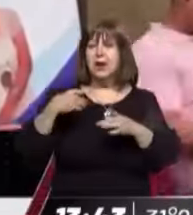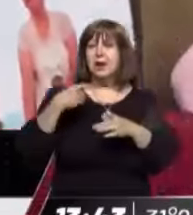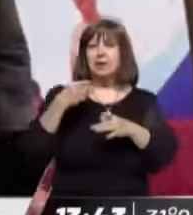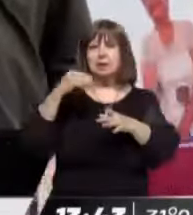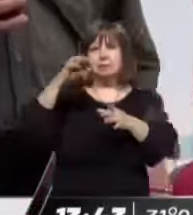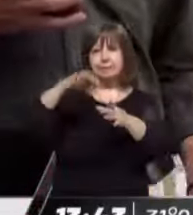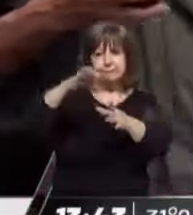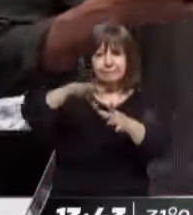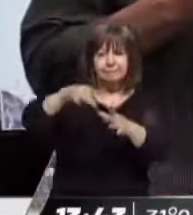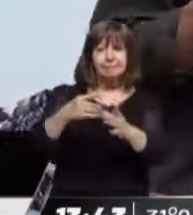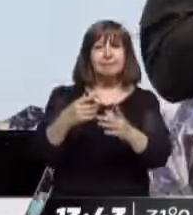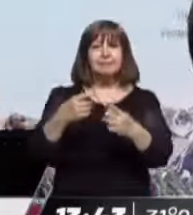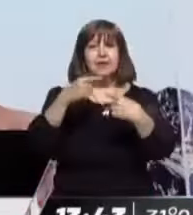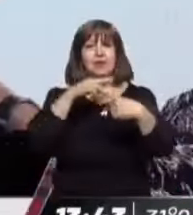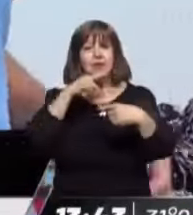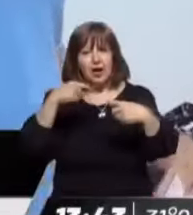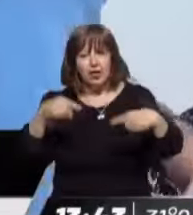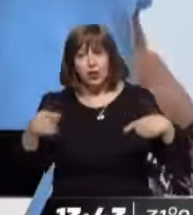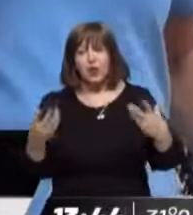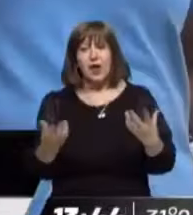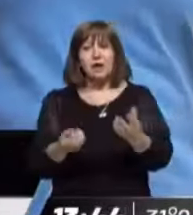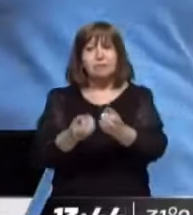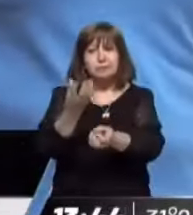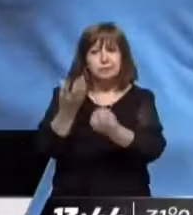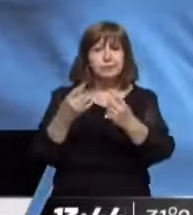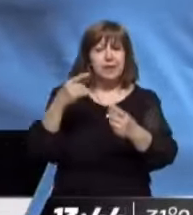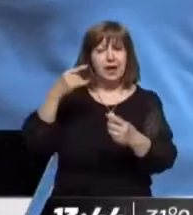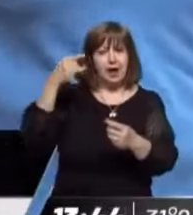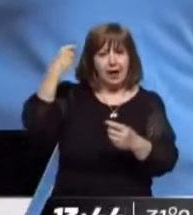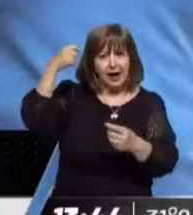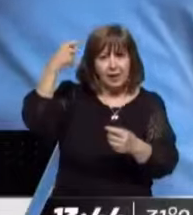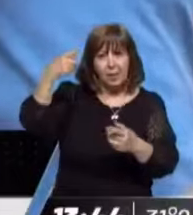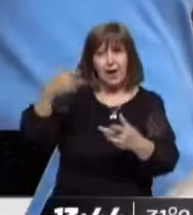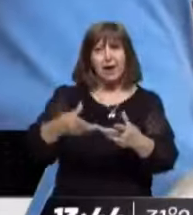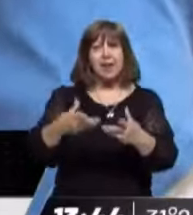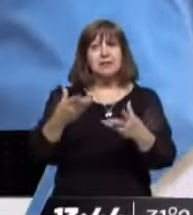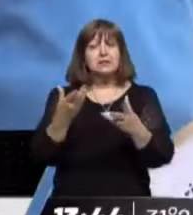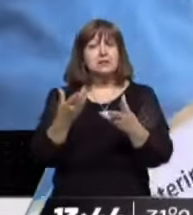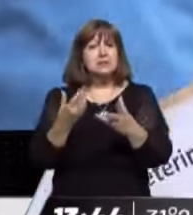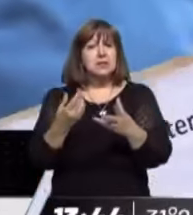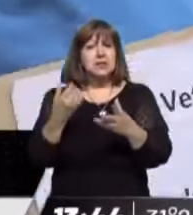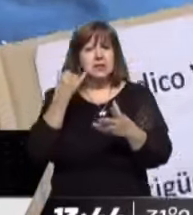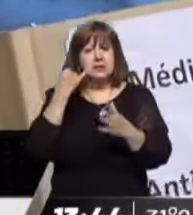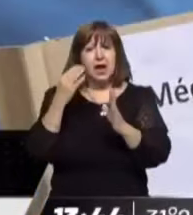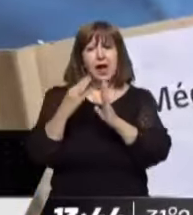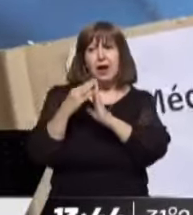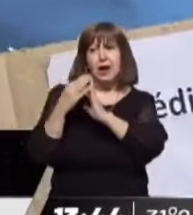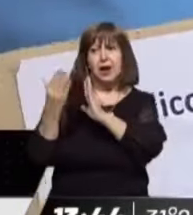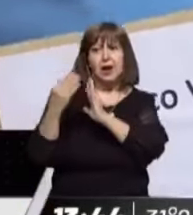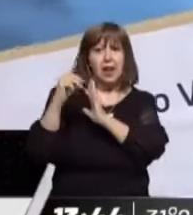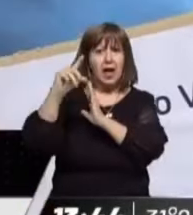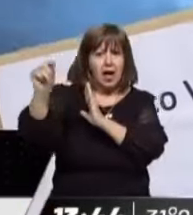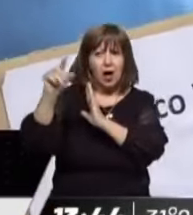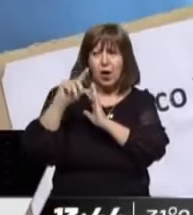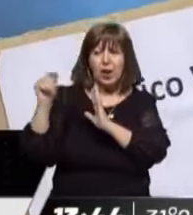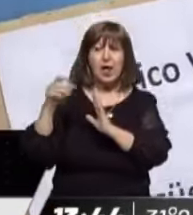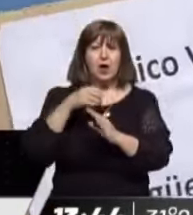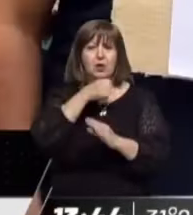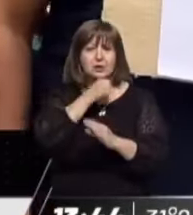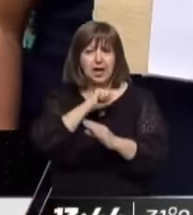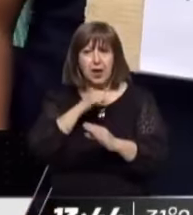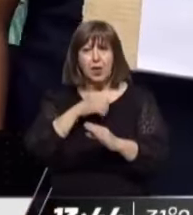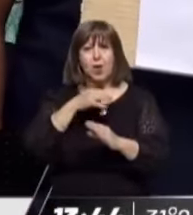alimentos hortalizas producción Ganadera como la gran cantidad de puesteros y crianceros de chivos y